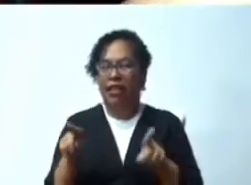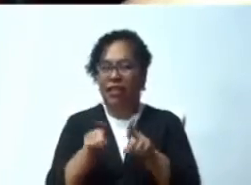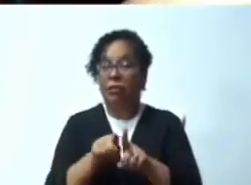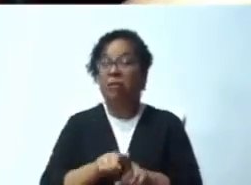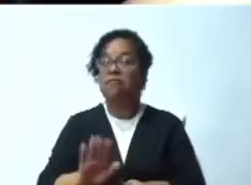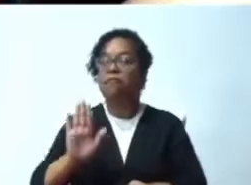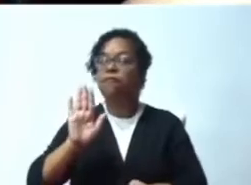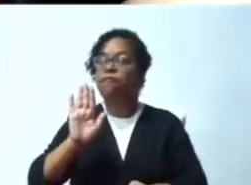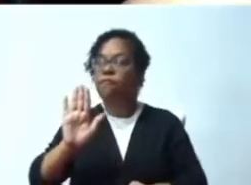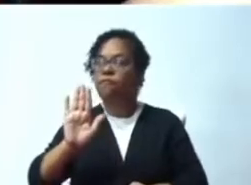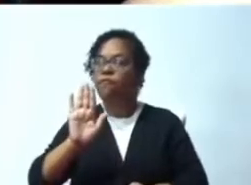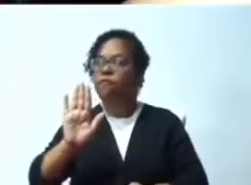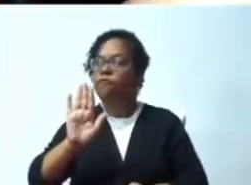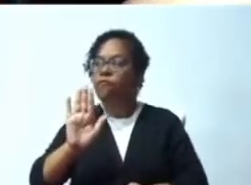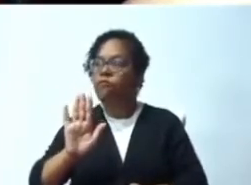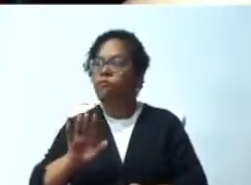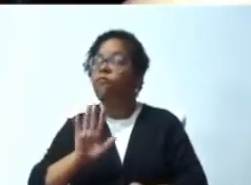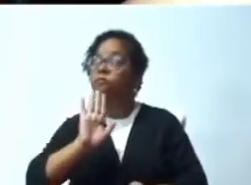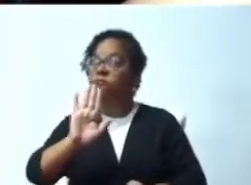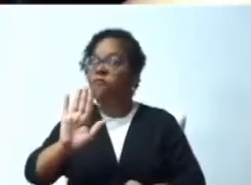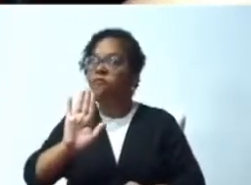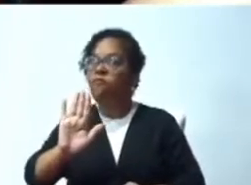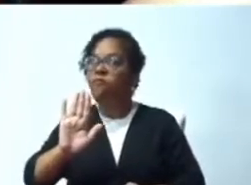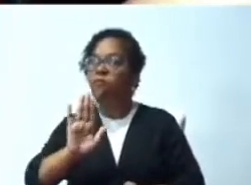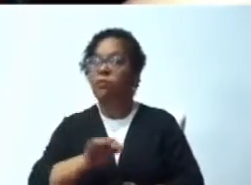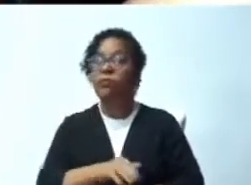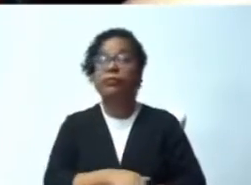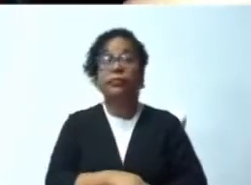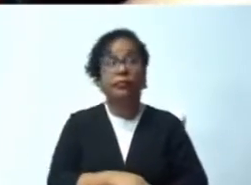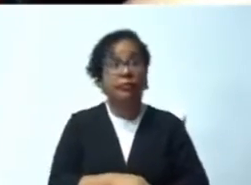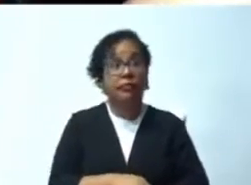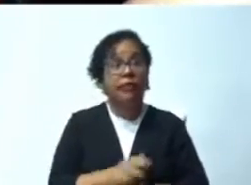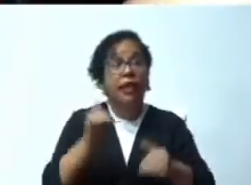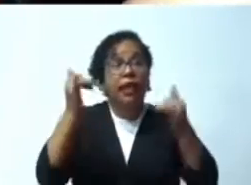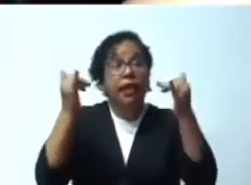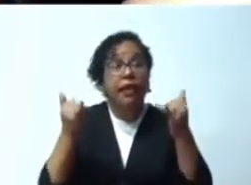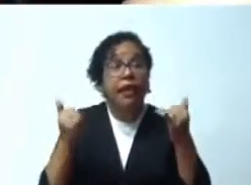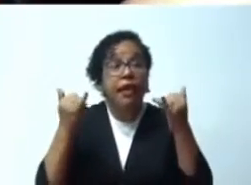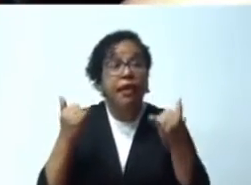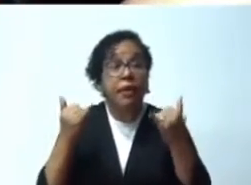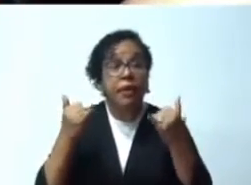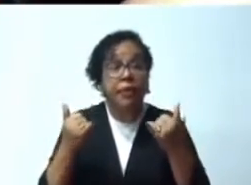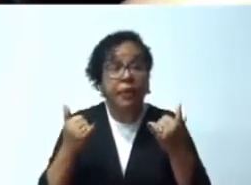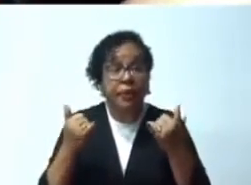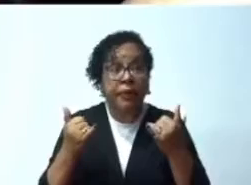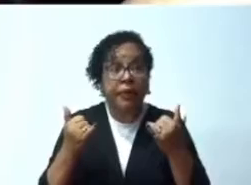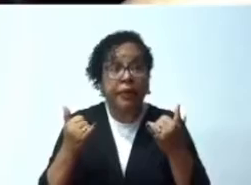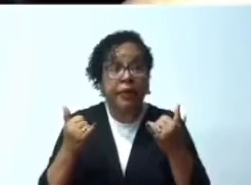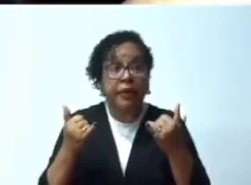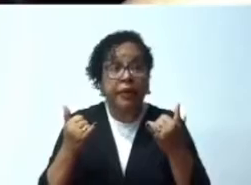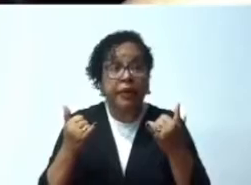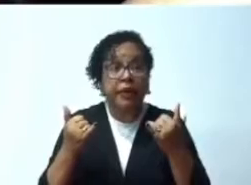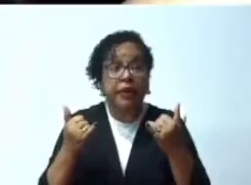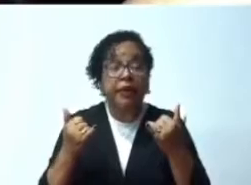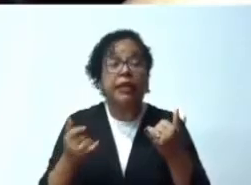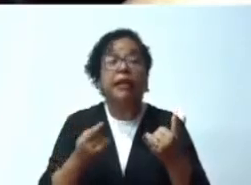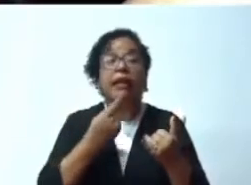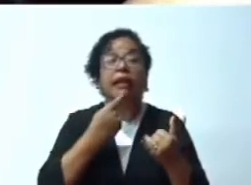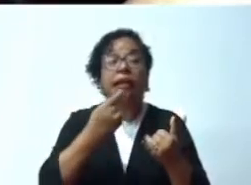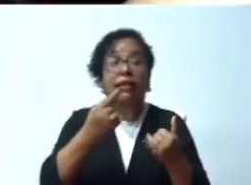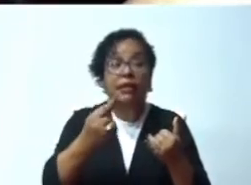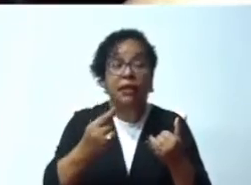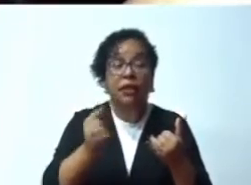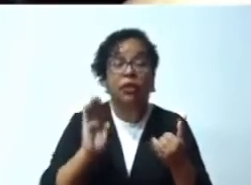pero además ahora están vinculando a nuestro compañero, el diputado Alexis